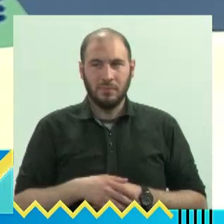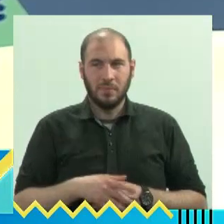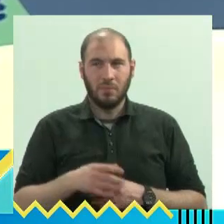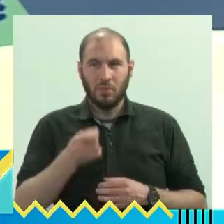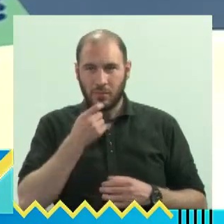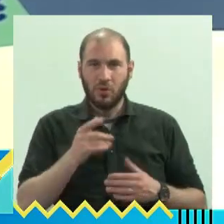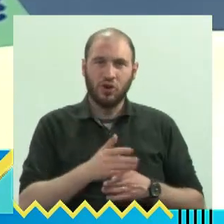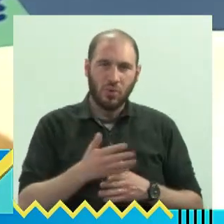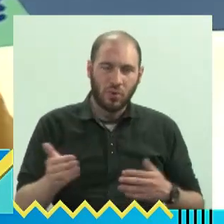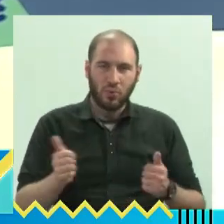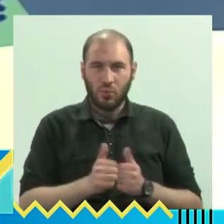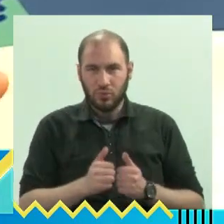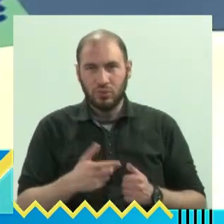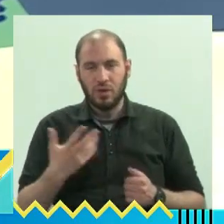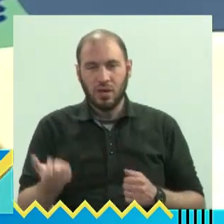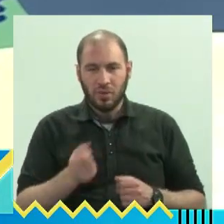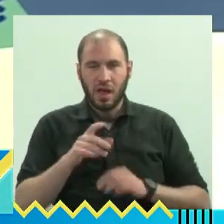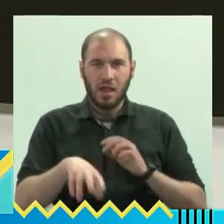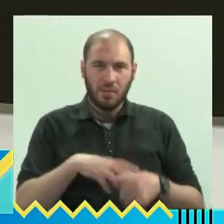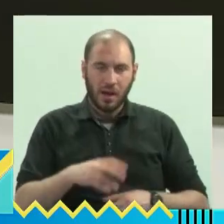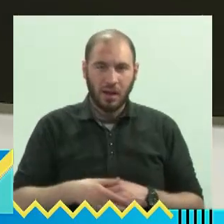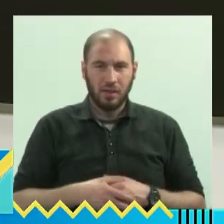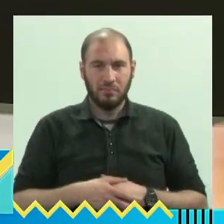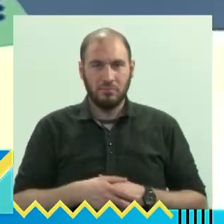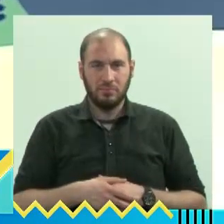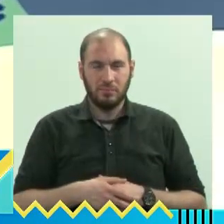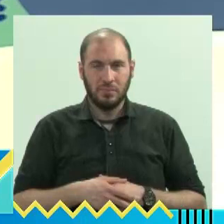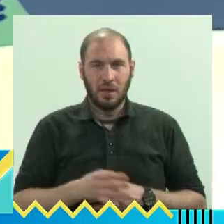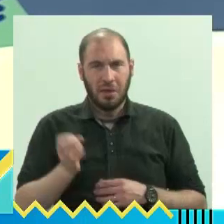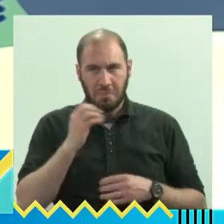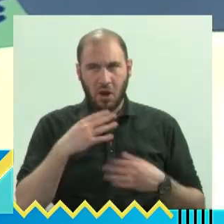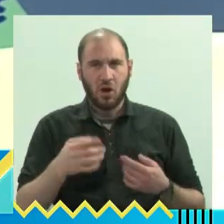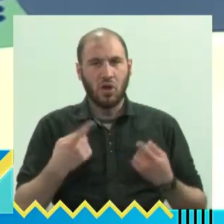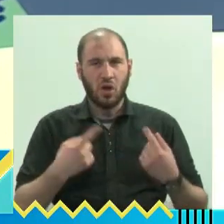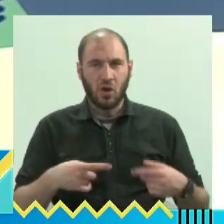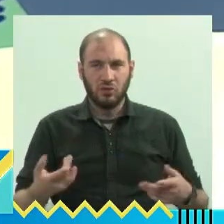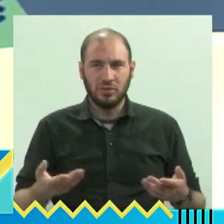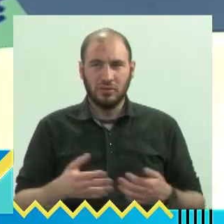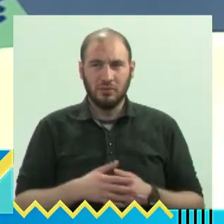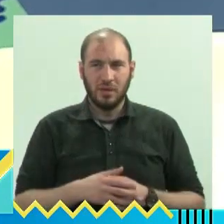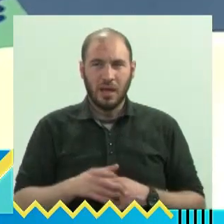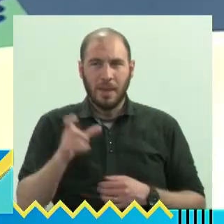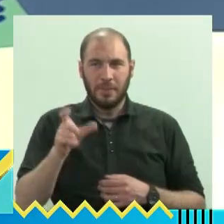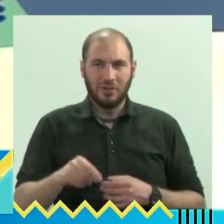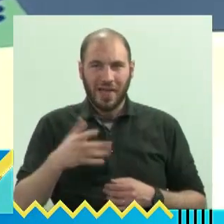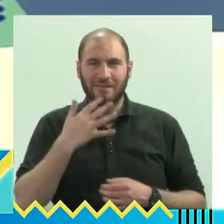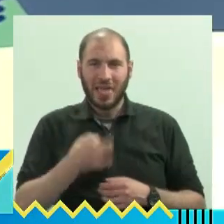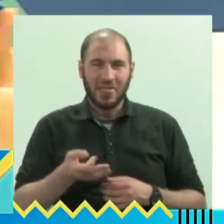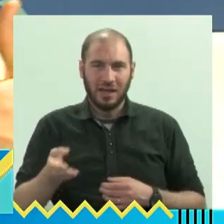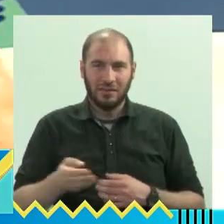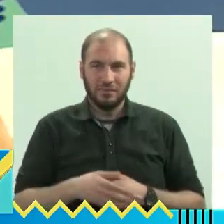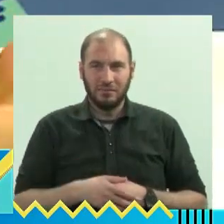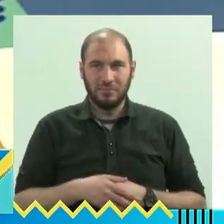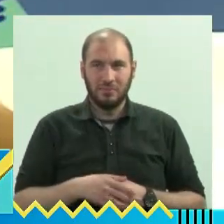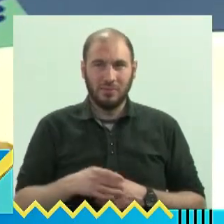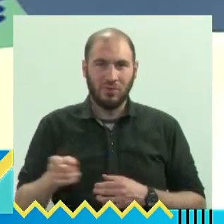Arreglarte con tu novia, encontrar animales, mejorar cosas más, porque es un personaje real, digamos, y uno